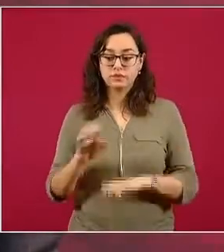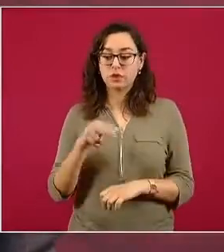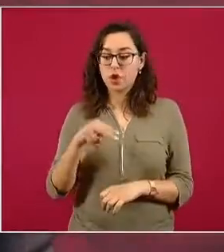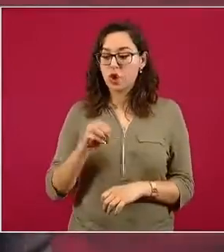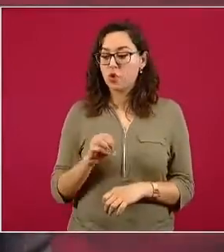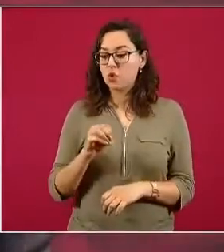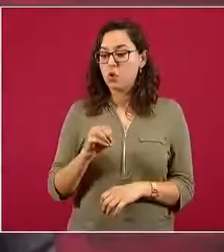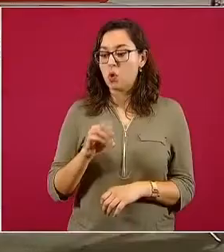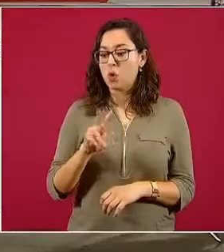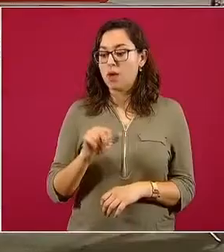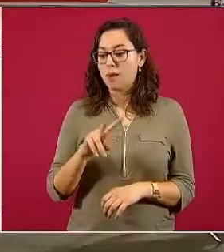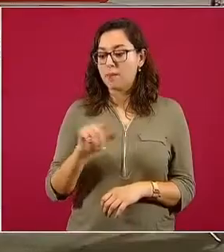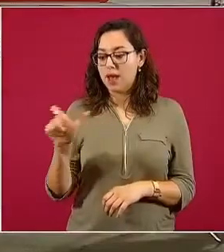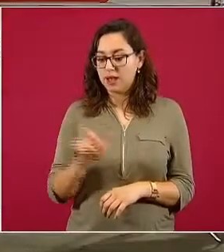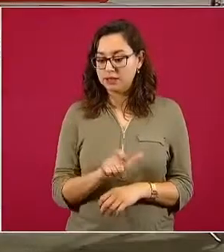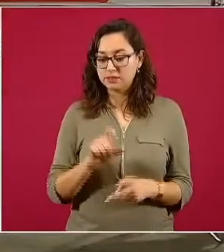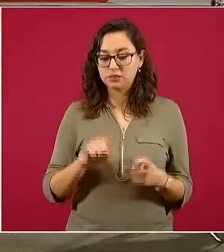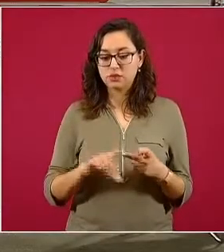Novavax, CureVac,